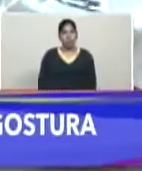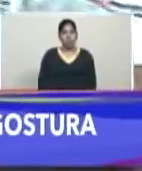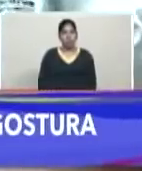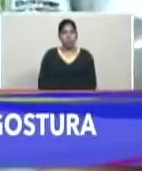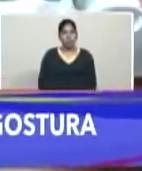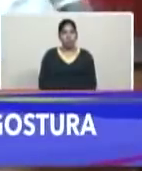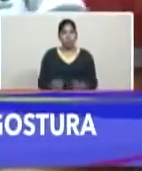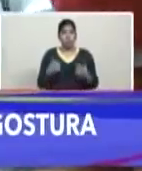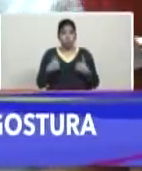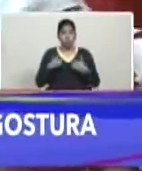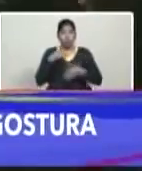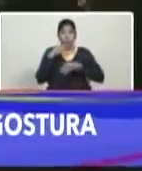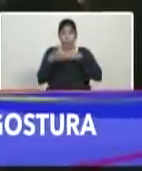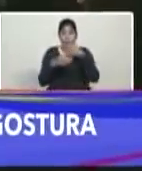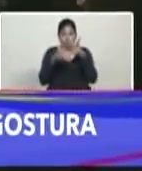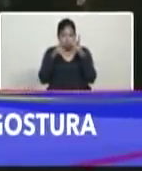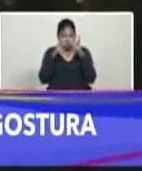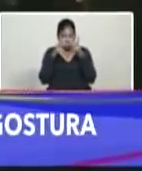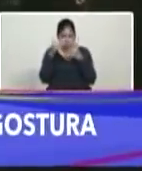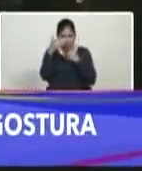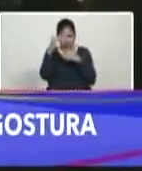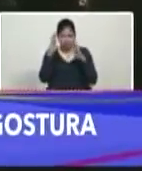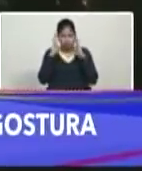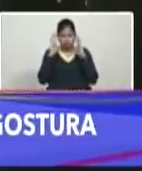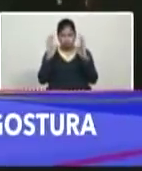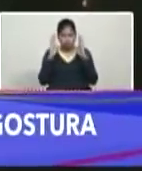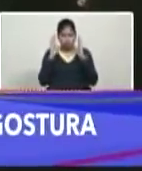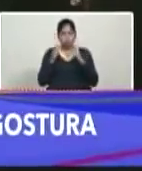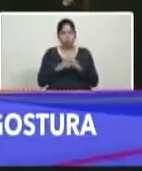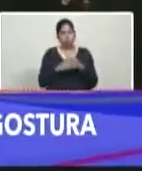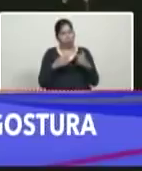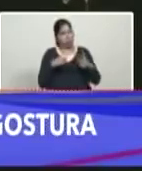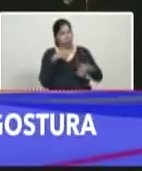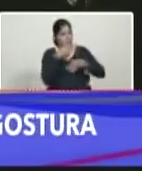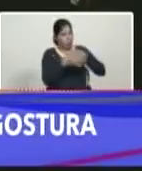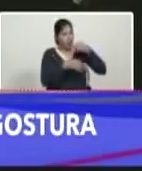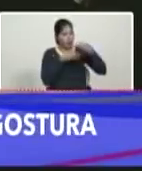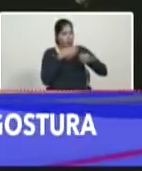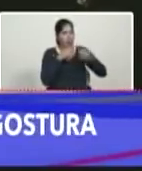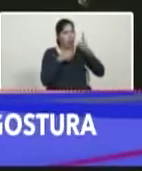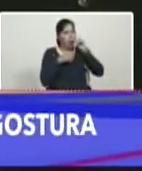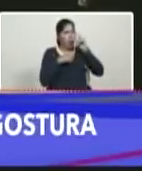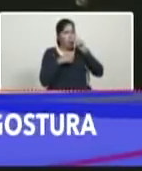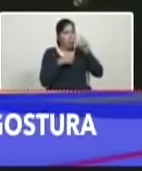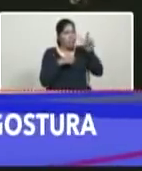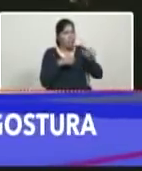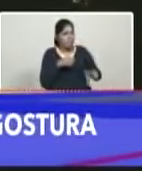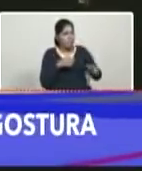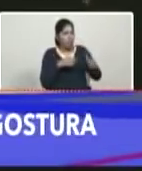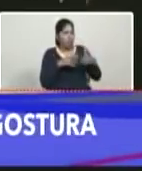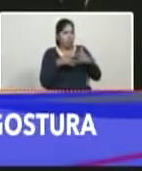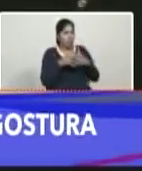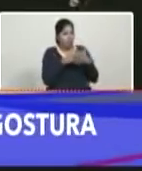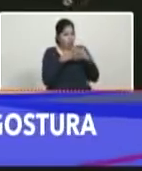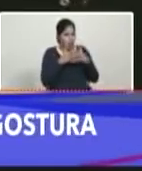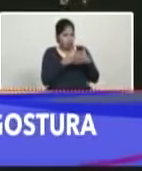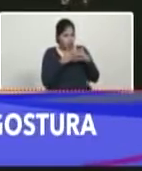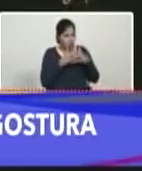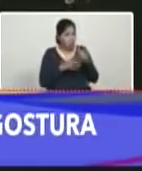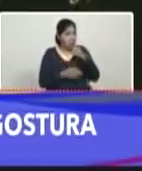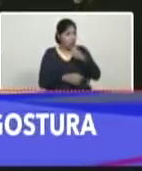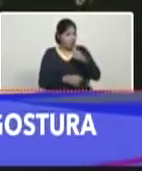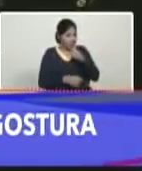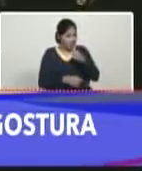Yo le explicaba, escuchen al periodista estadounidense de Associated Press, Ian